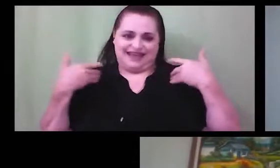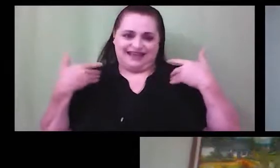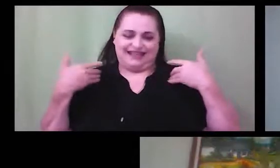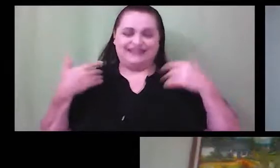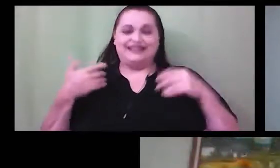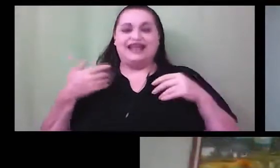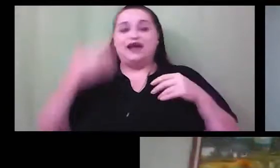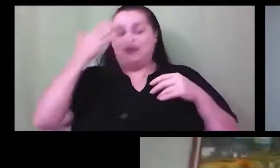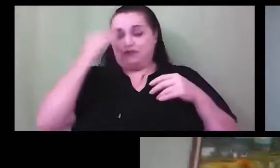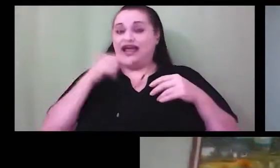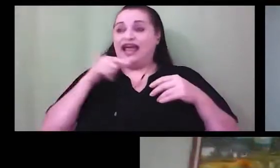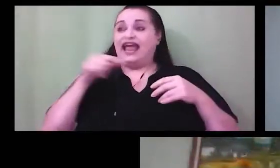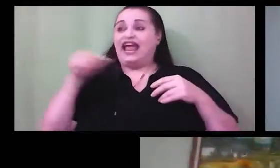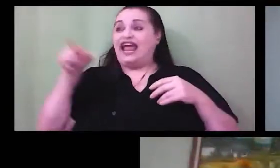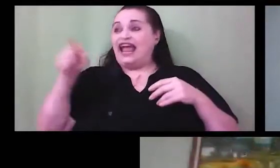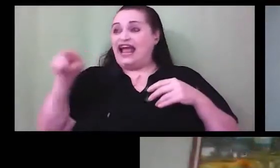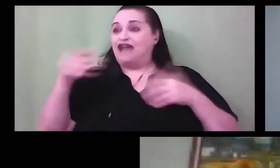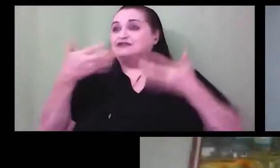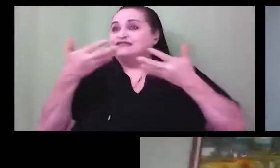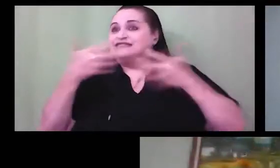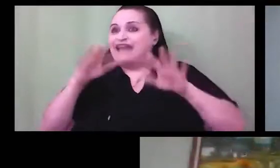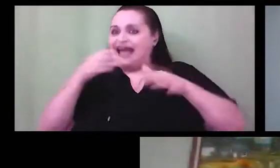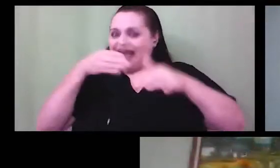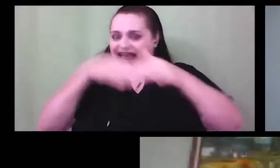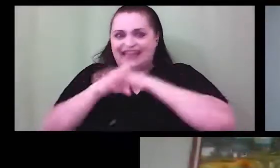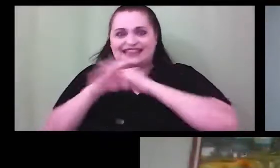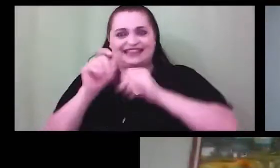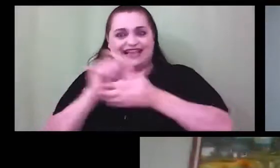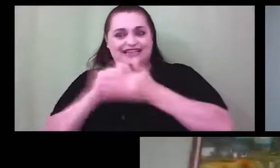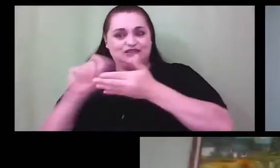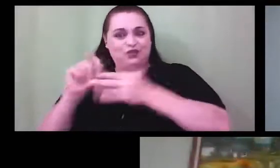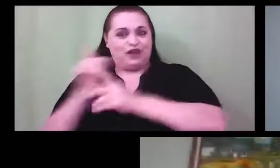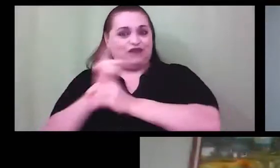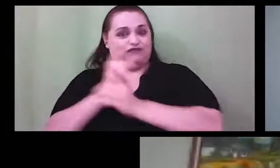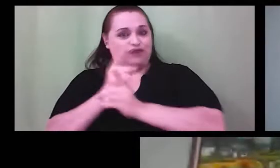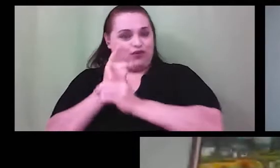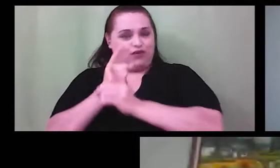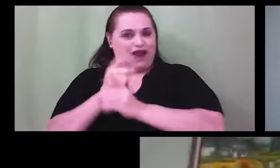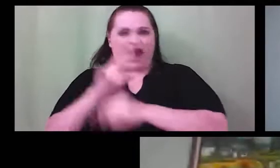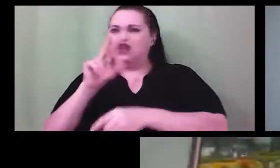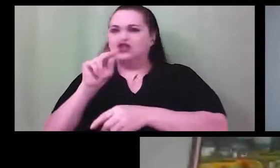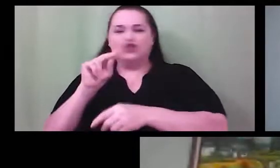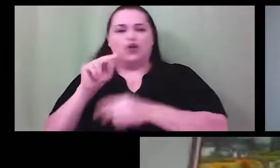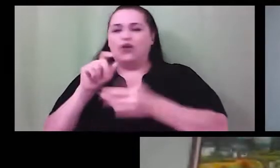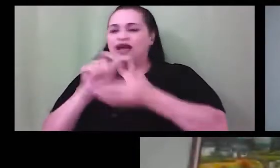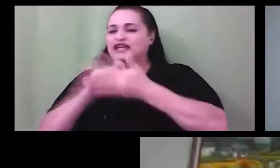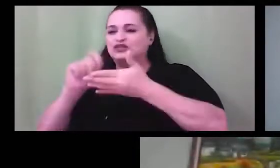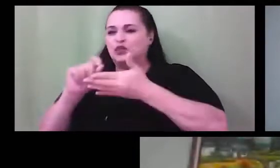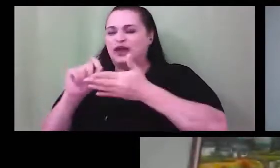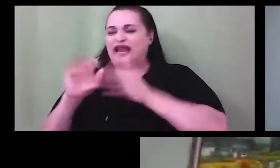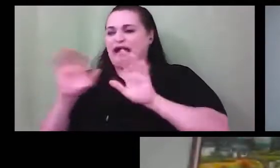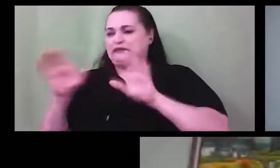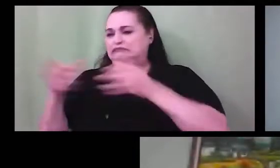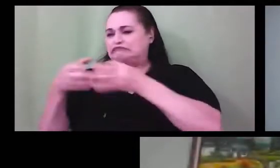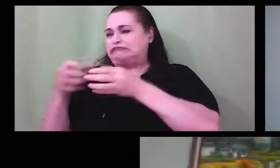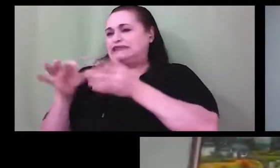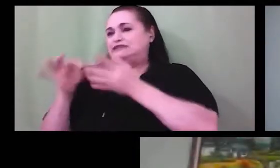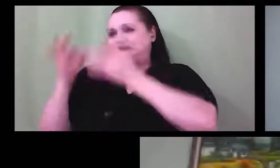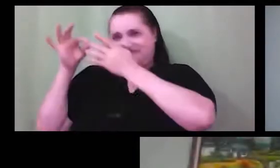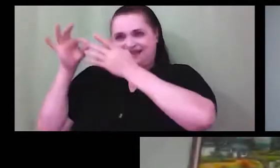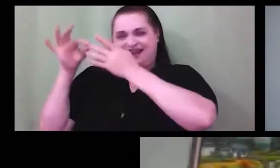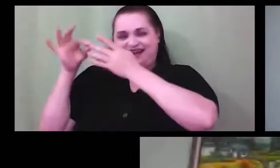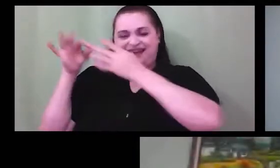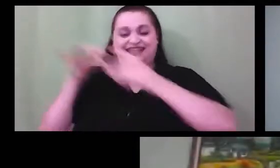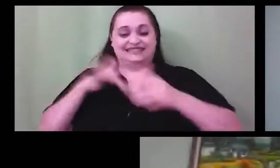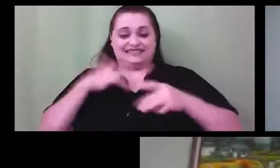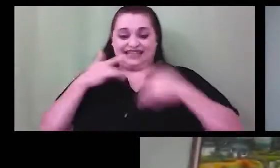lo estaban queriendo ya insertar en una escuela regular, ¿verdad? No una escuela encasillada totalmente especial, porque sentimos